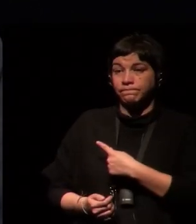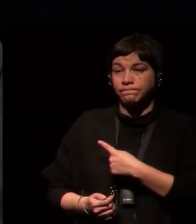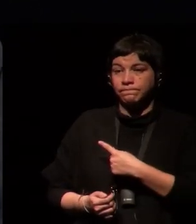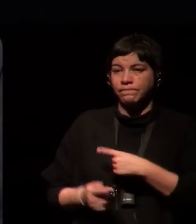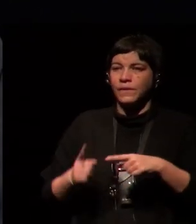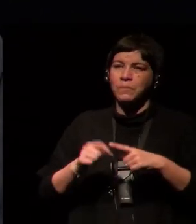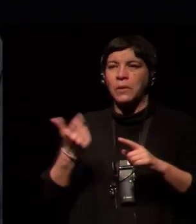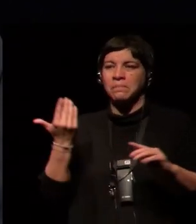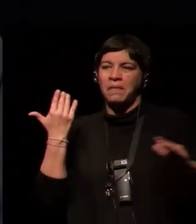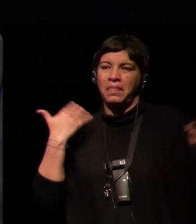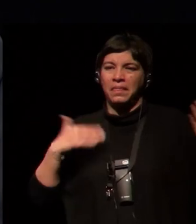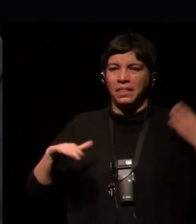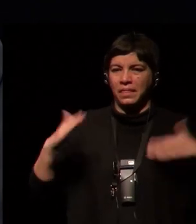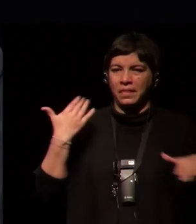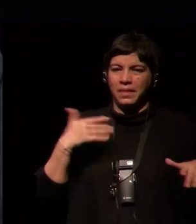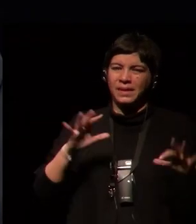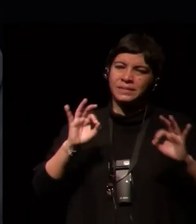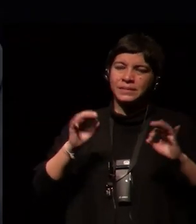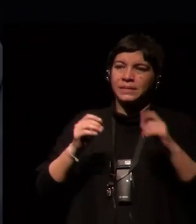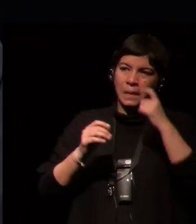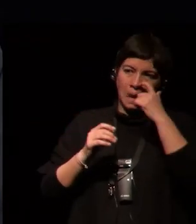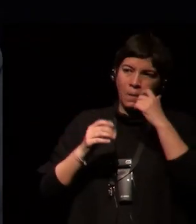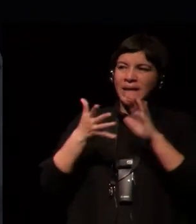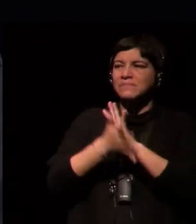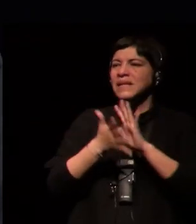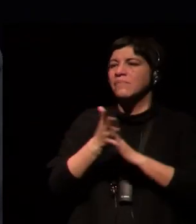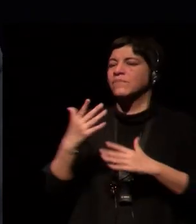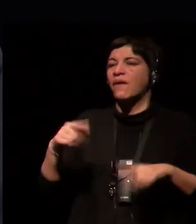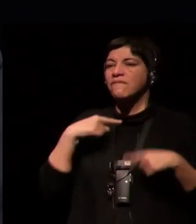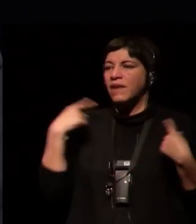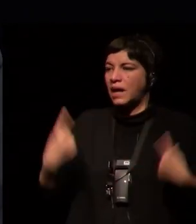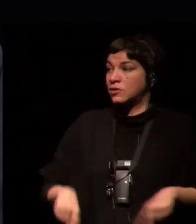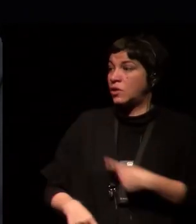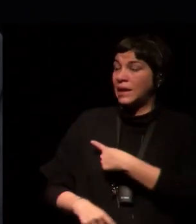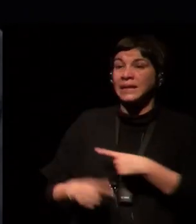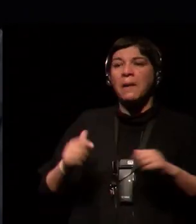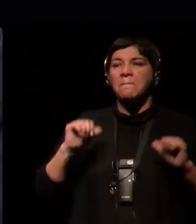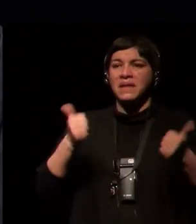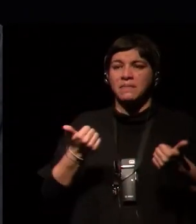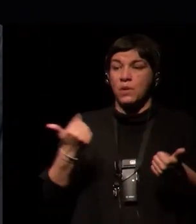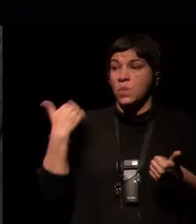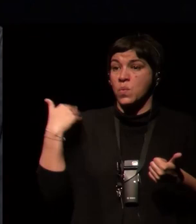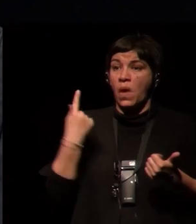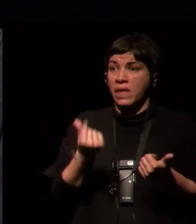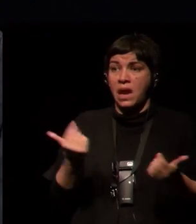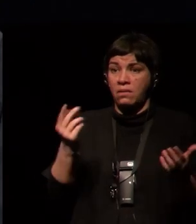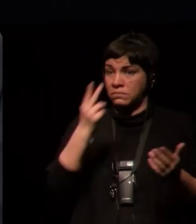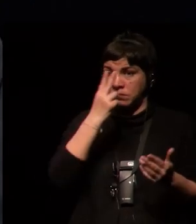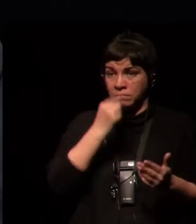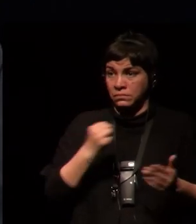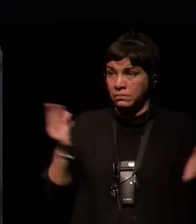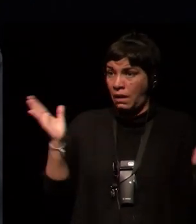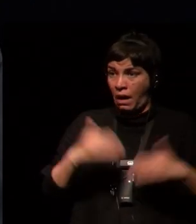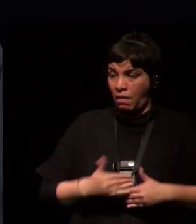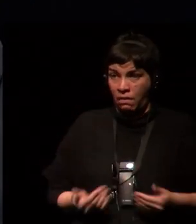right at the beginning. Fracasos. Bueno, esto es al principio. Al principio no teníamos dinero. Esto es lo que en este vídeo, esto es lo que se muestra. Sabíamos